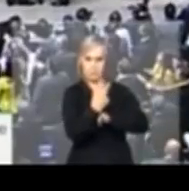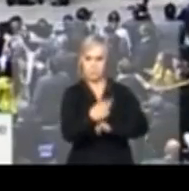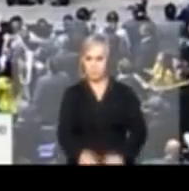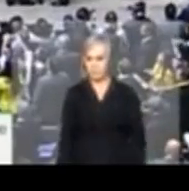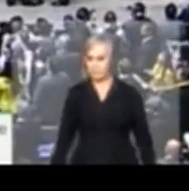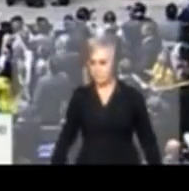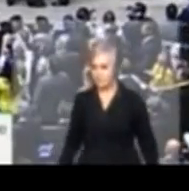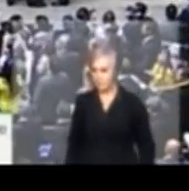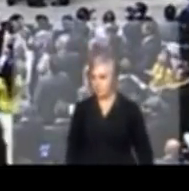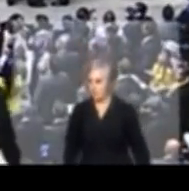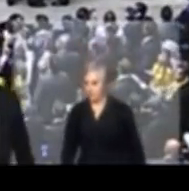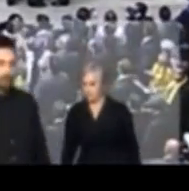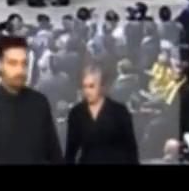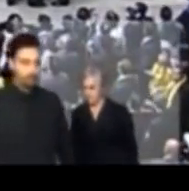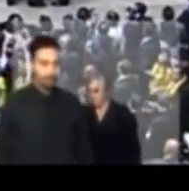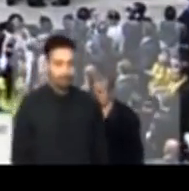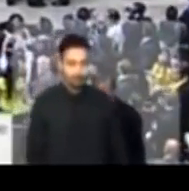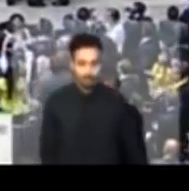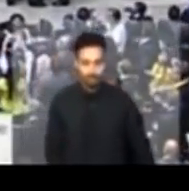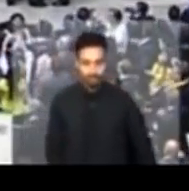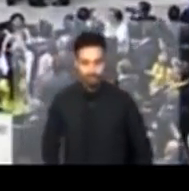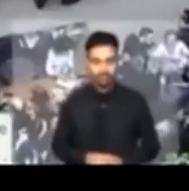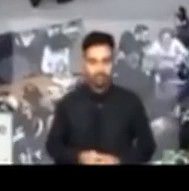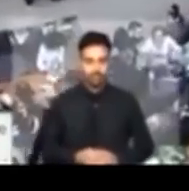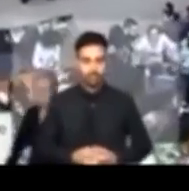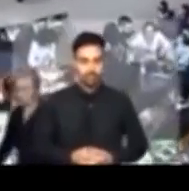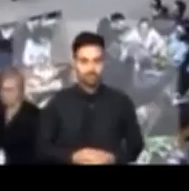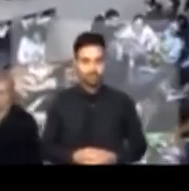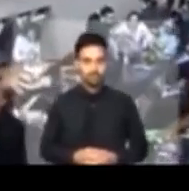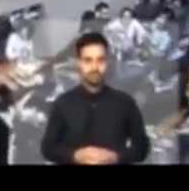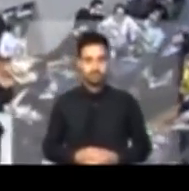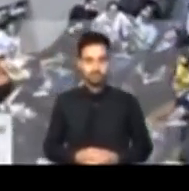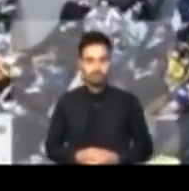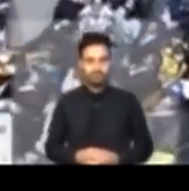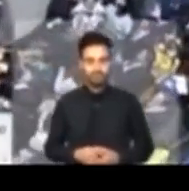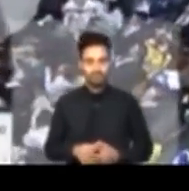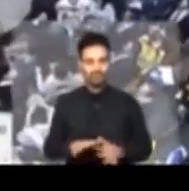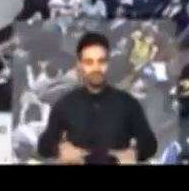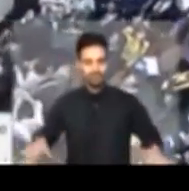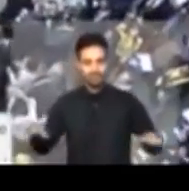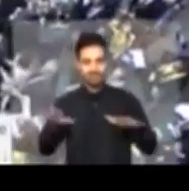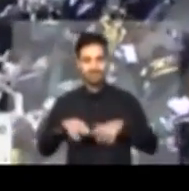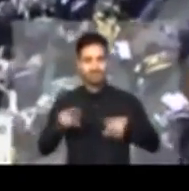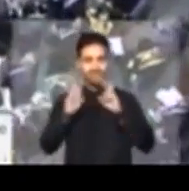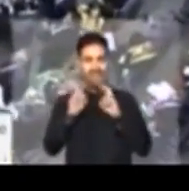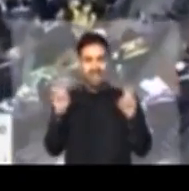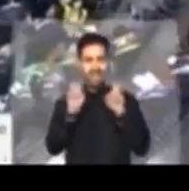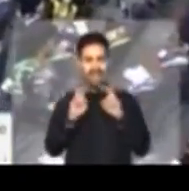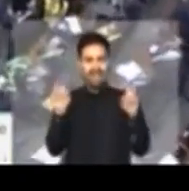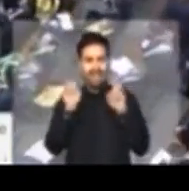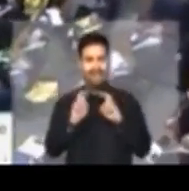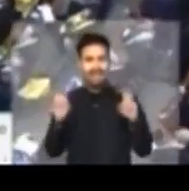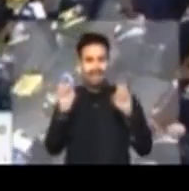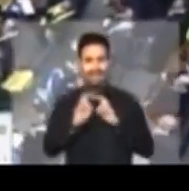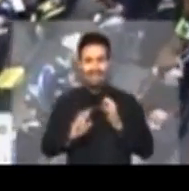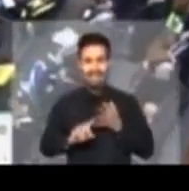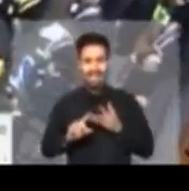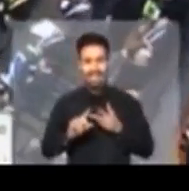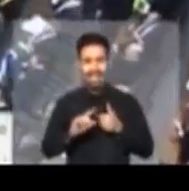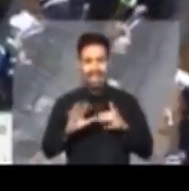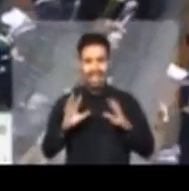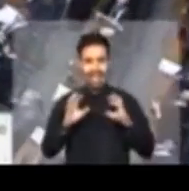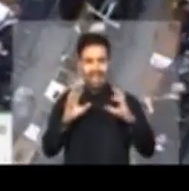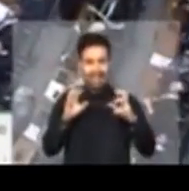fiscal, Dilma sería destituida y en su lugar lo ocuparía de manera interina el actual vicepresidente Michael Temer.